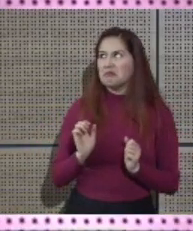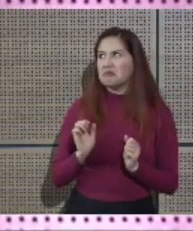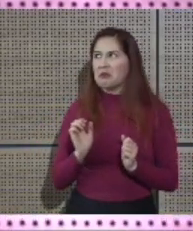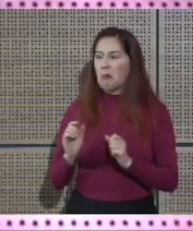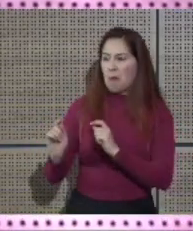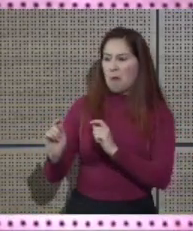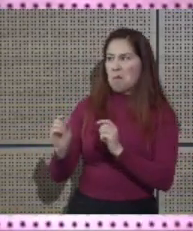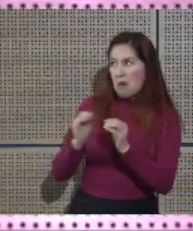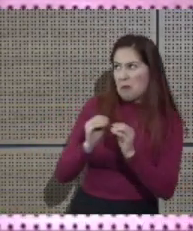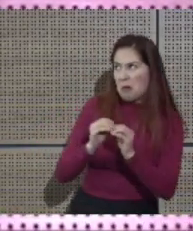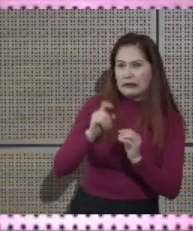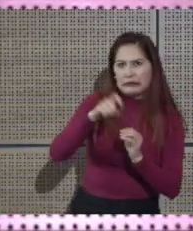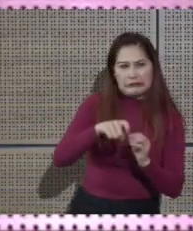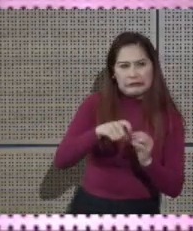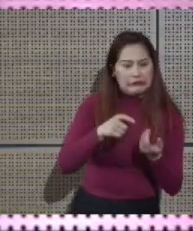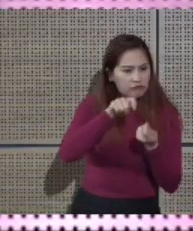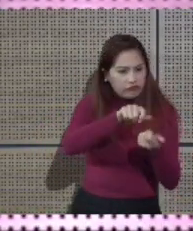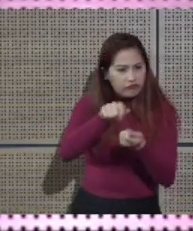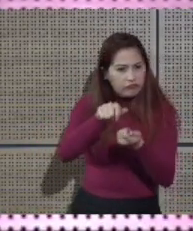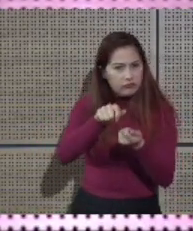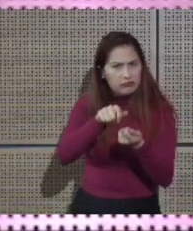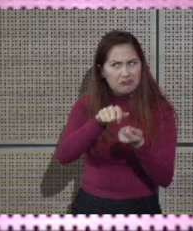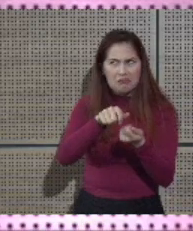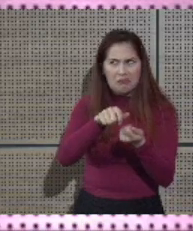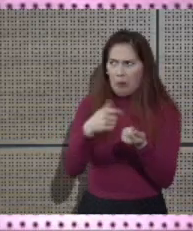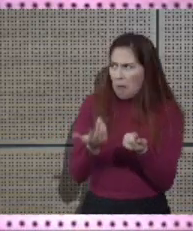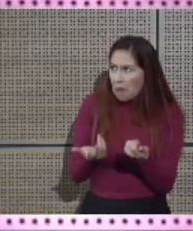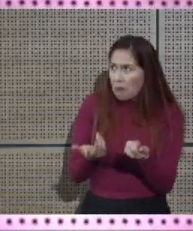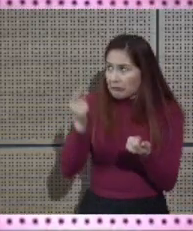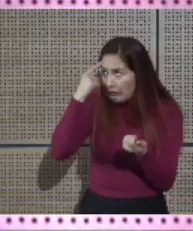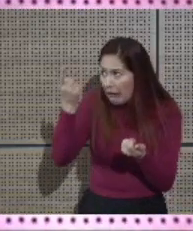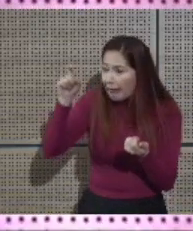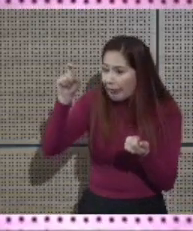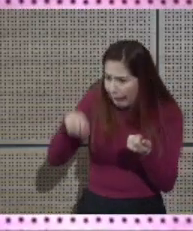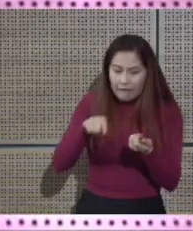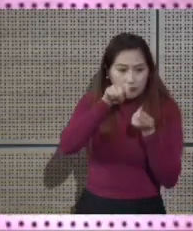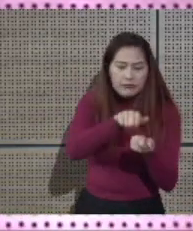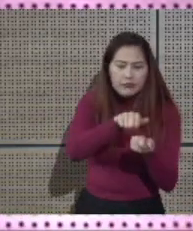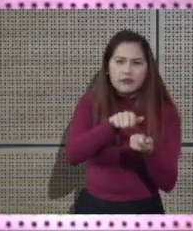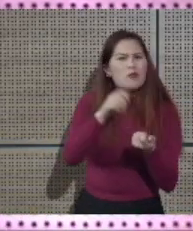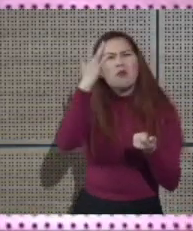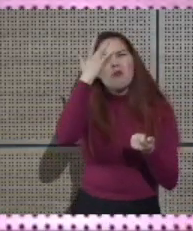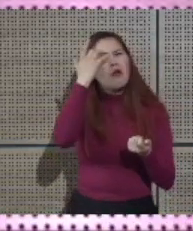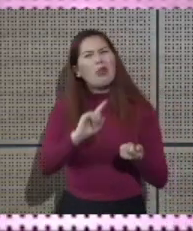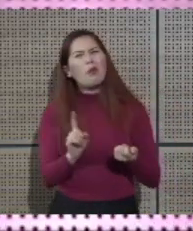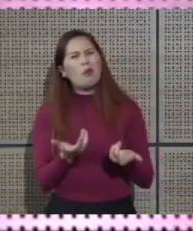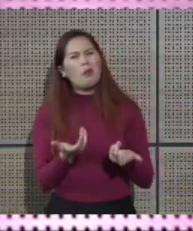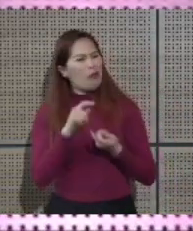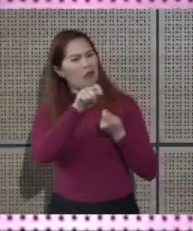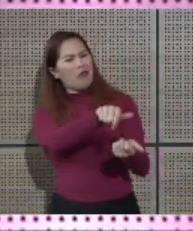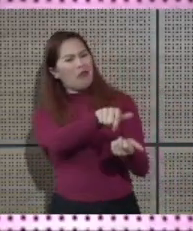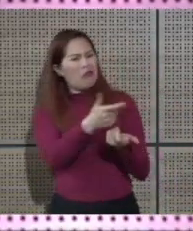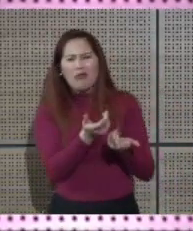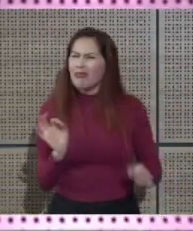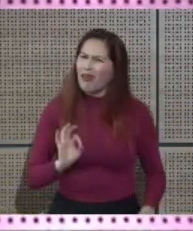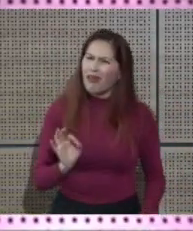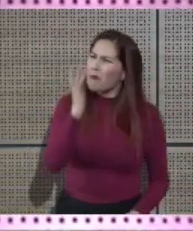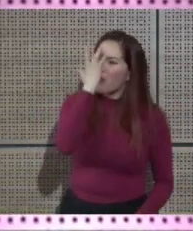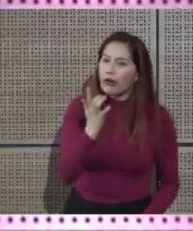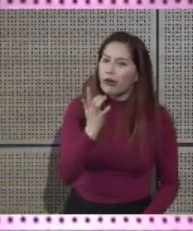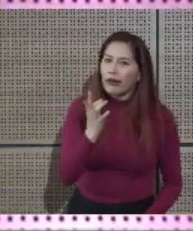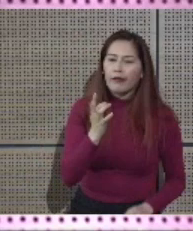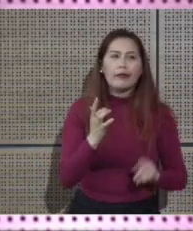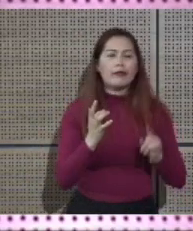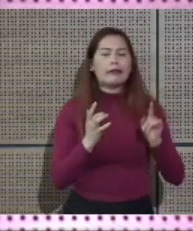países desarrollados, ¿por qué razón eso no se ha hecho todavía? Y hay varias. La primera razón es porque